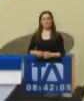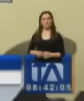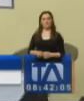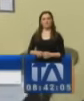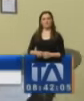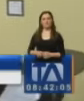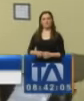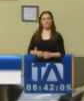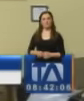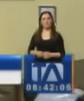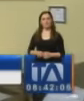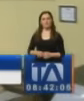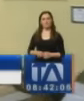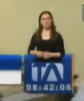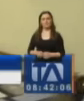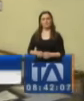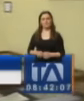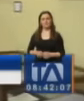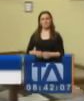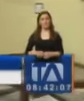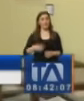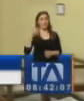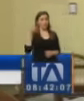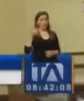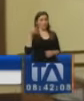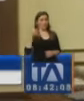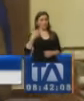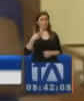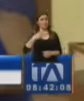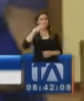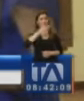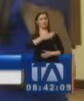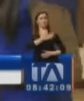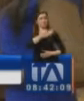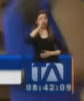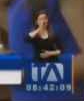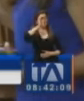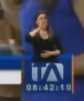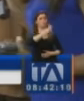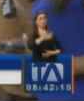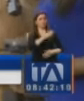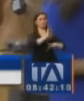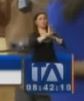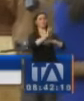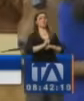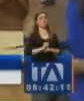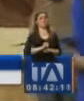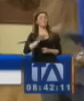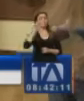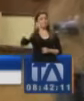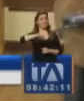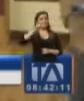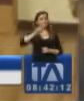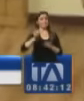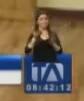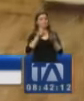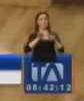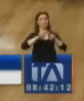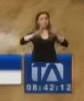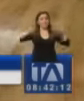aire que tienen originales del himno nacional del Ecuador. Sí, esta sala donde estamos es sobre